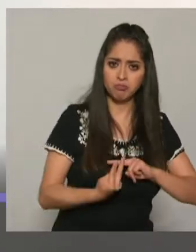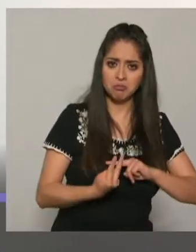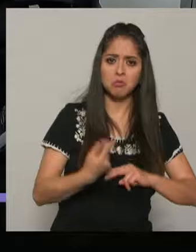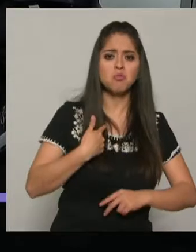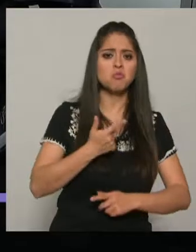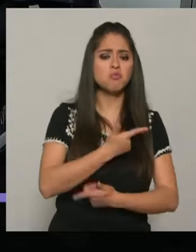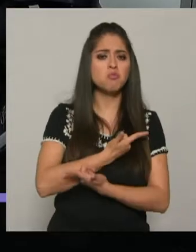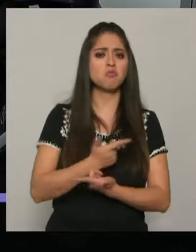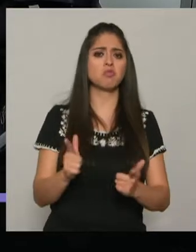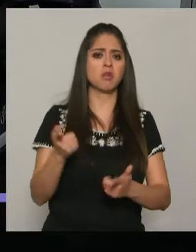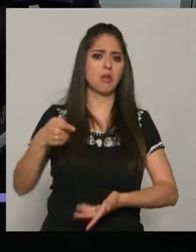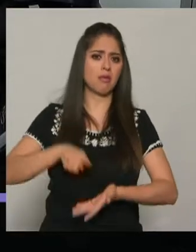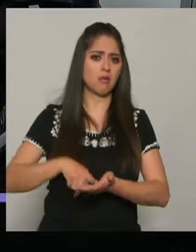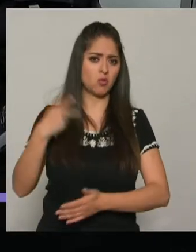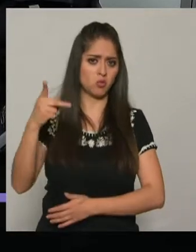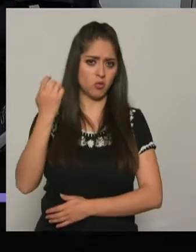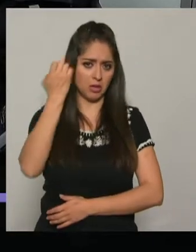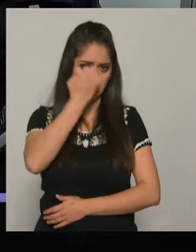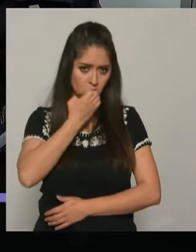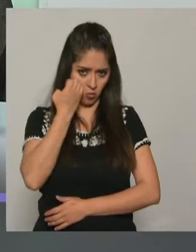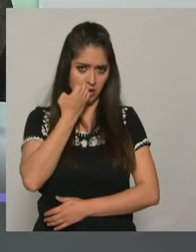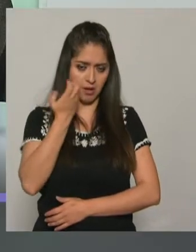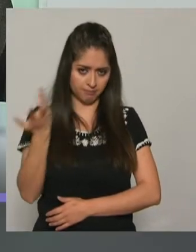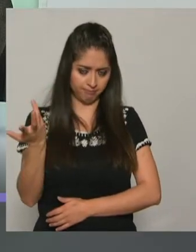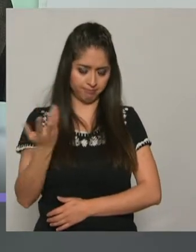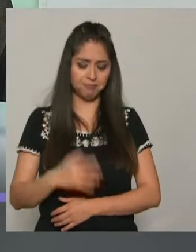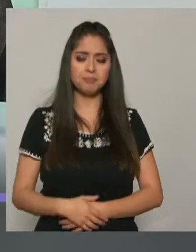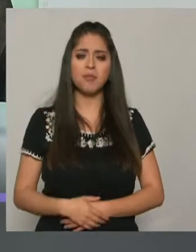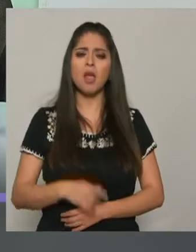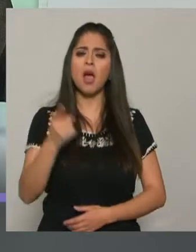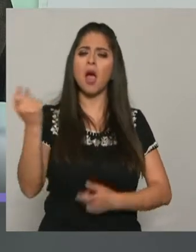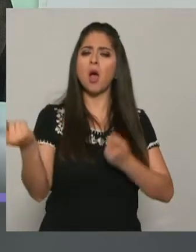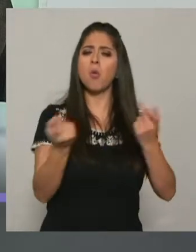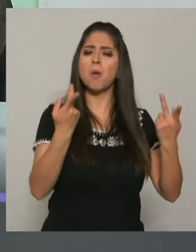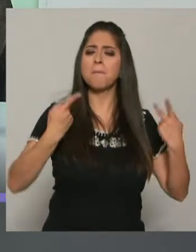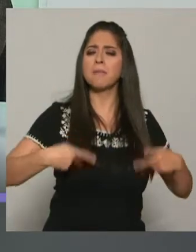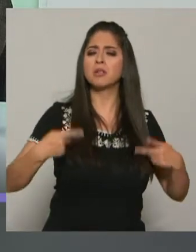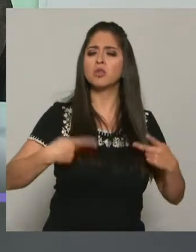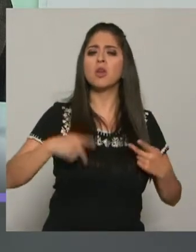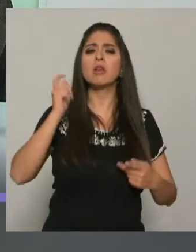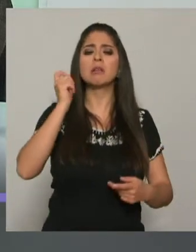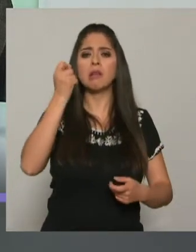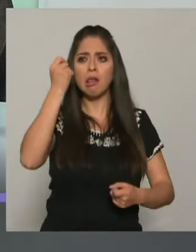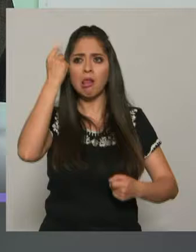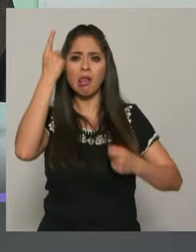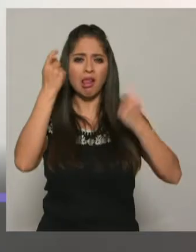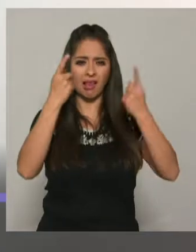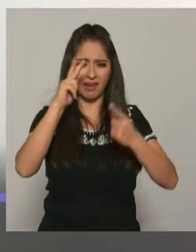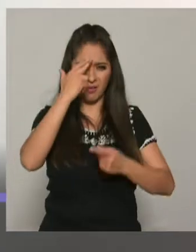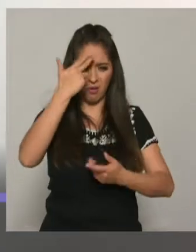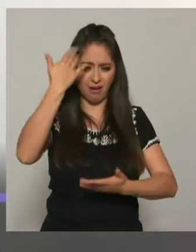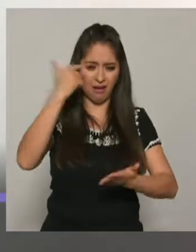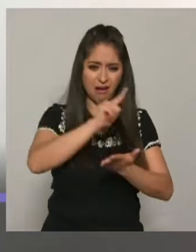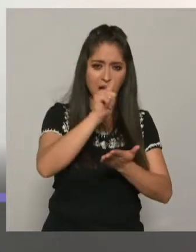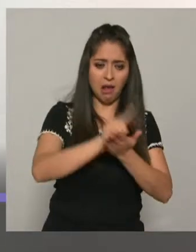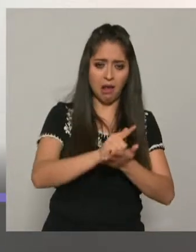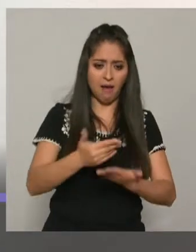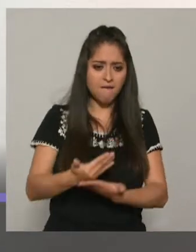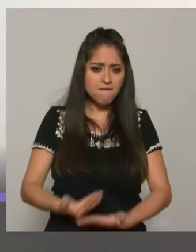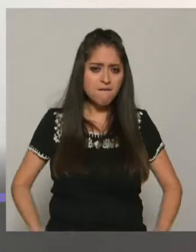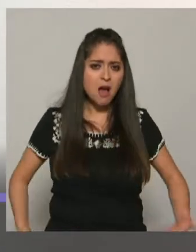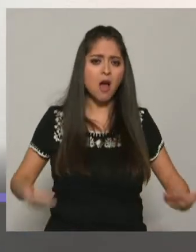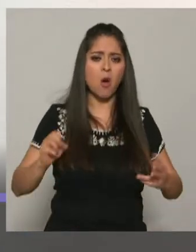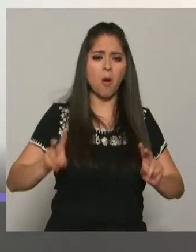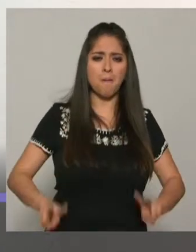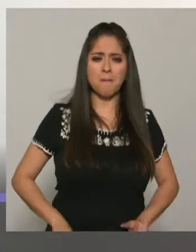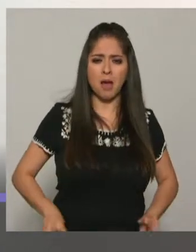escuela. La gente levanta muchas fantasías. Lo mismo pasó con el uso de la falda y del pantalón, ¿no? Todo el mundo dijo que porque la